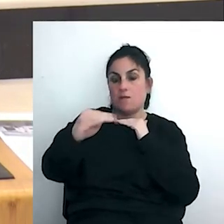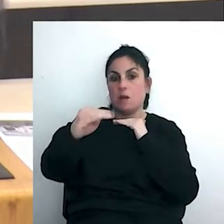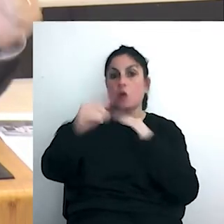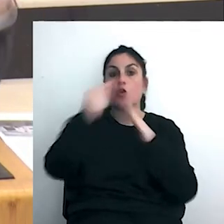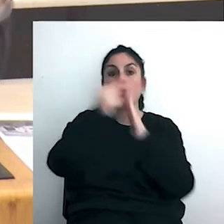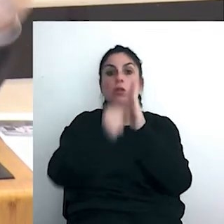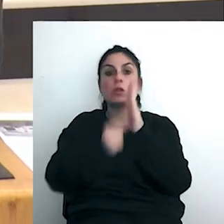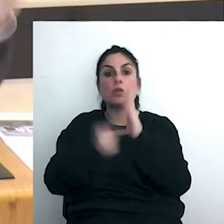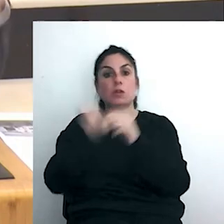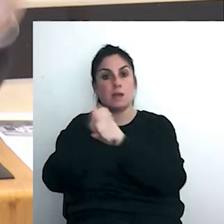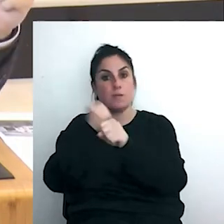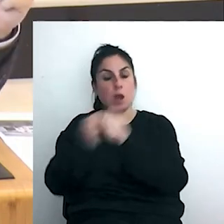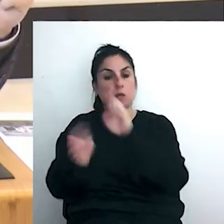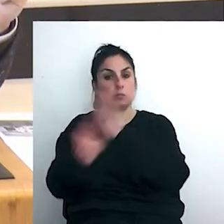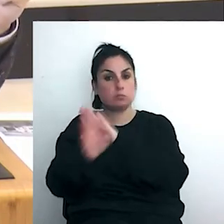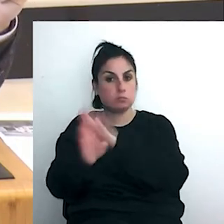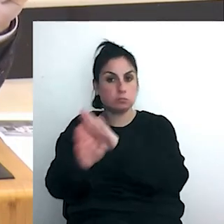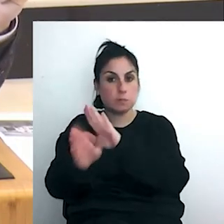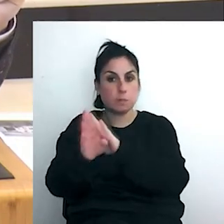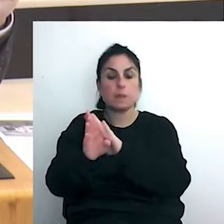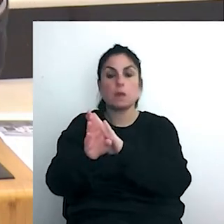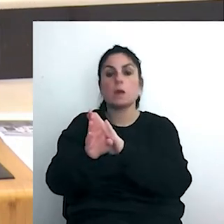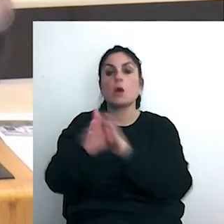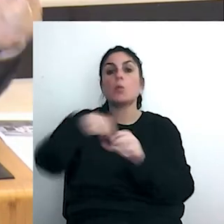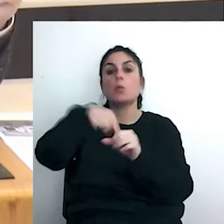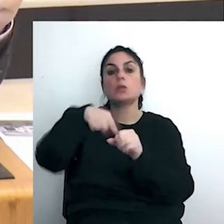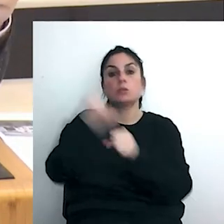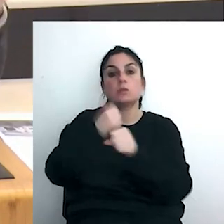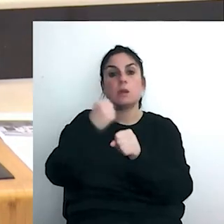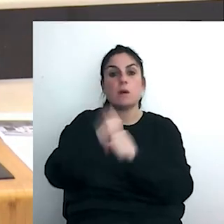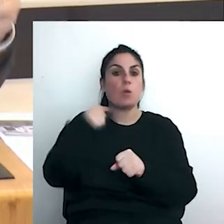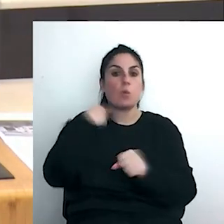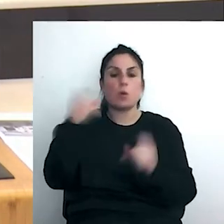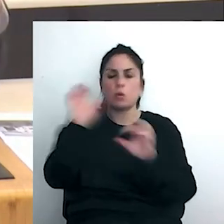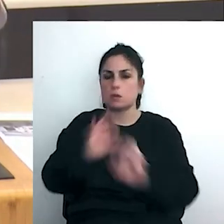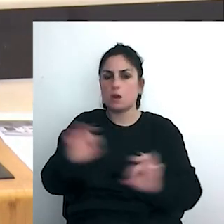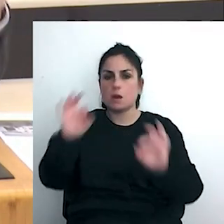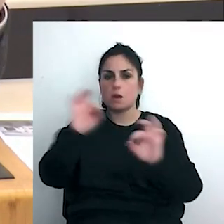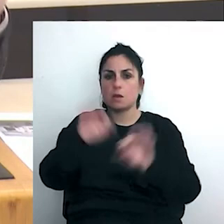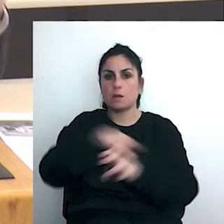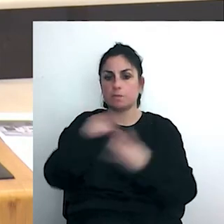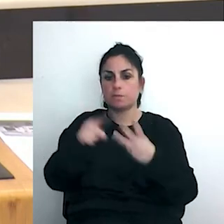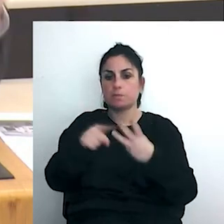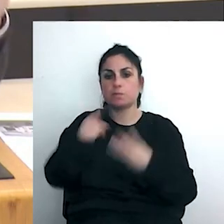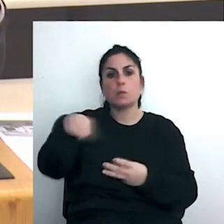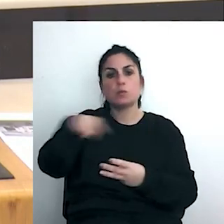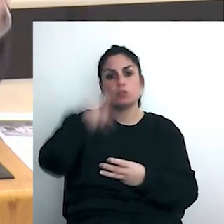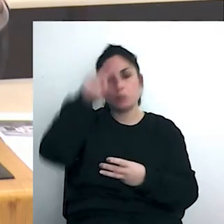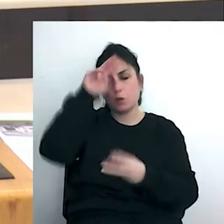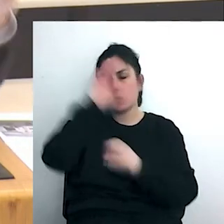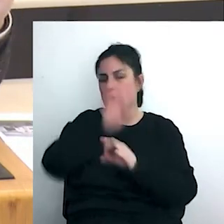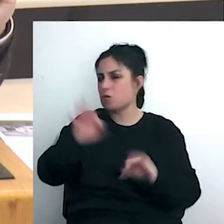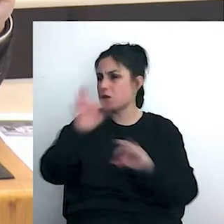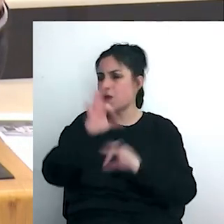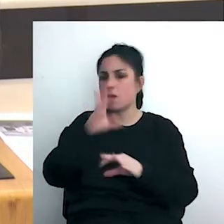y nadie va a perder ningún puesto de trabajo y tercero no se preocupen ustedes en absoluto con el convenio que